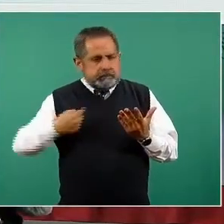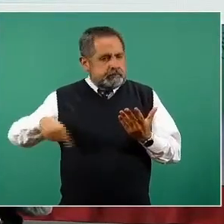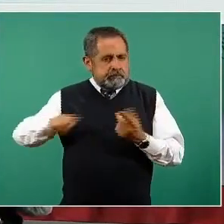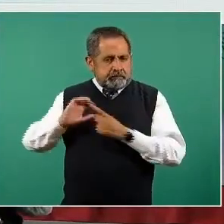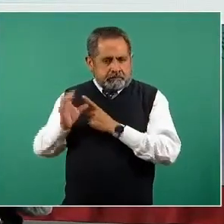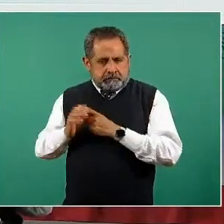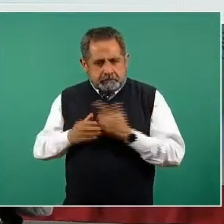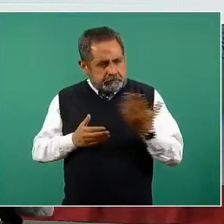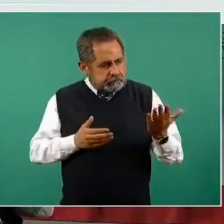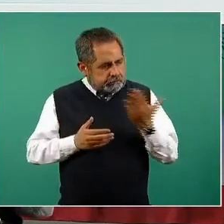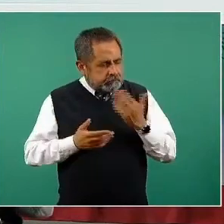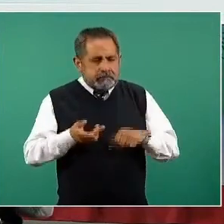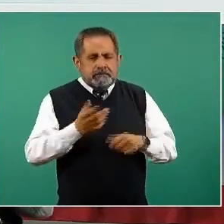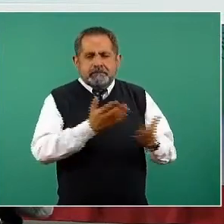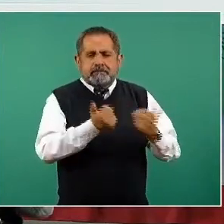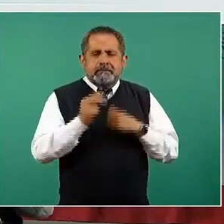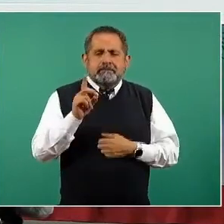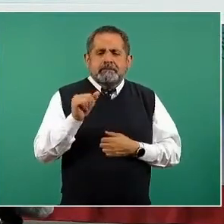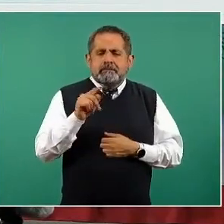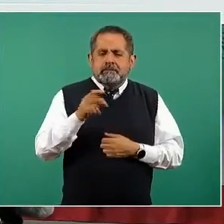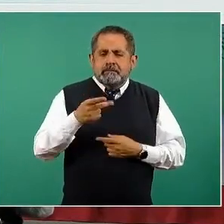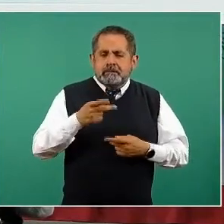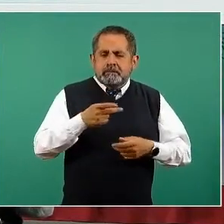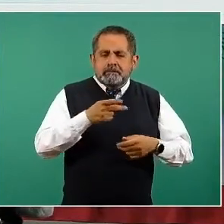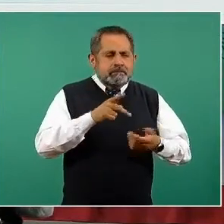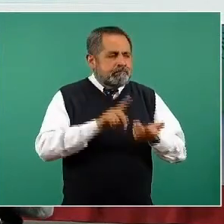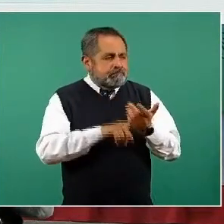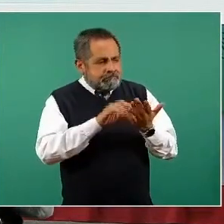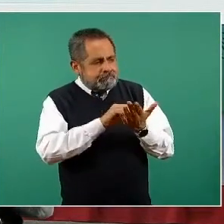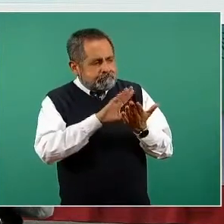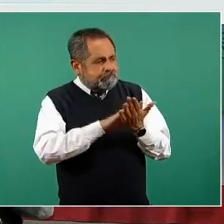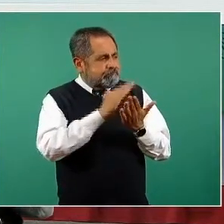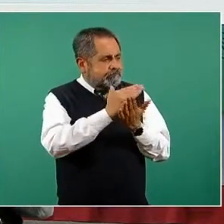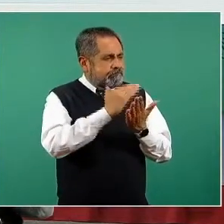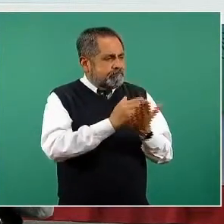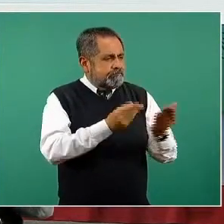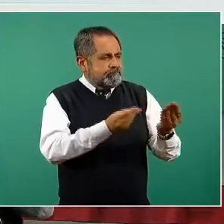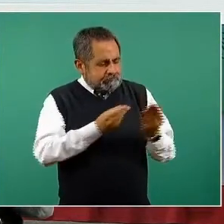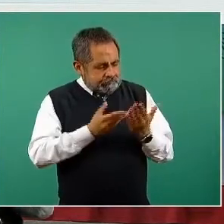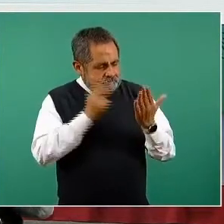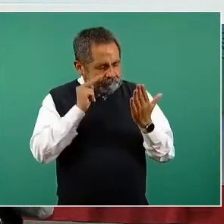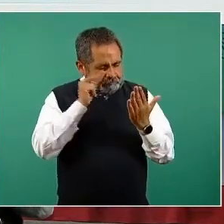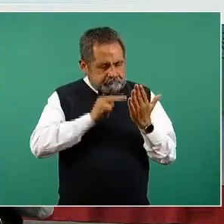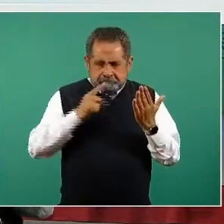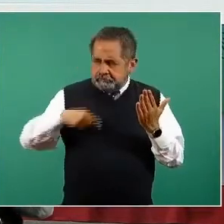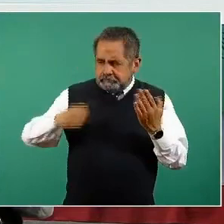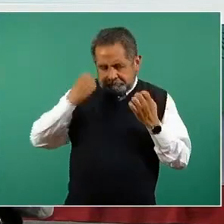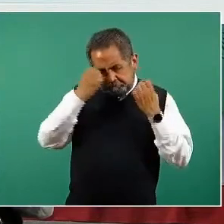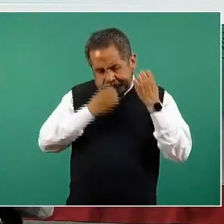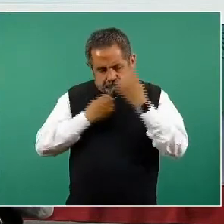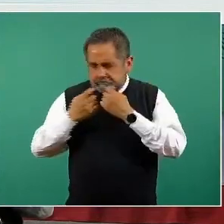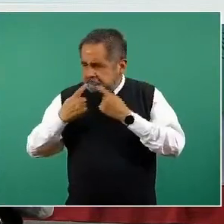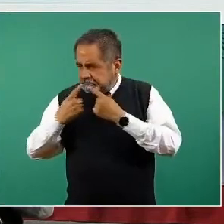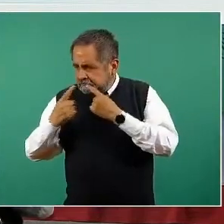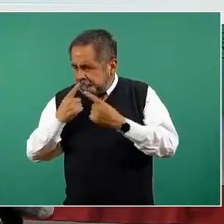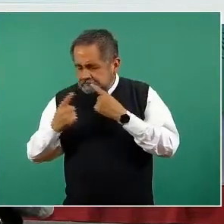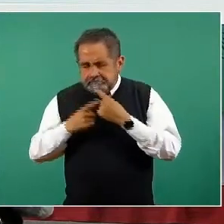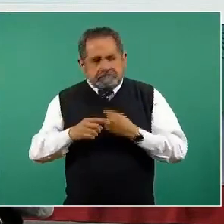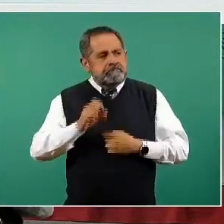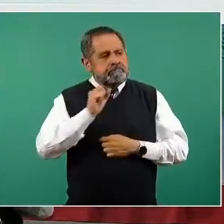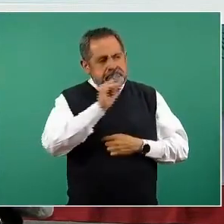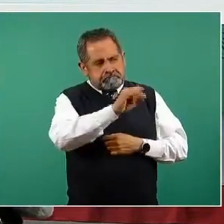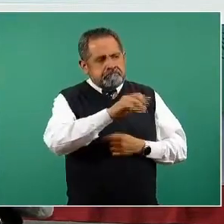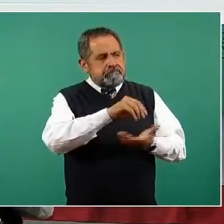comité todos los datos clínicos y la investigación que tienen al respecto, y de manera conjunta se lleva a cabo